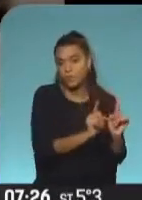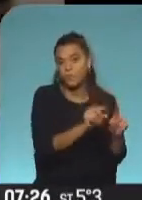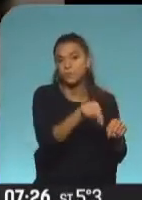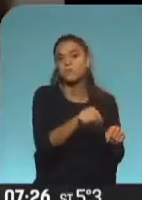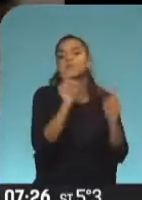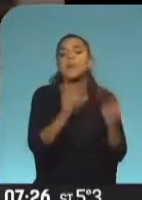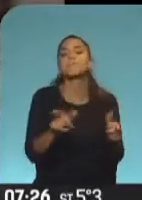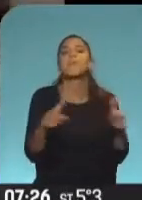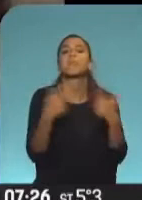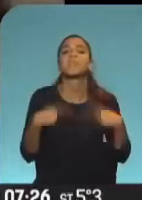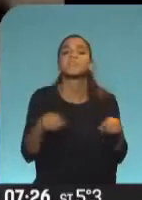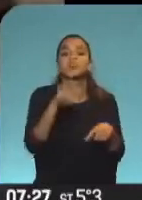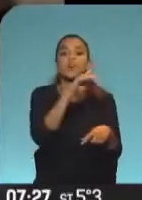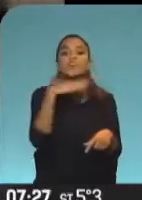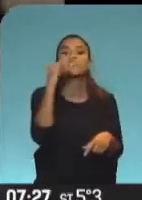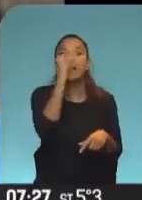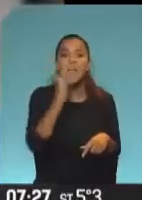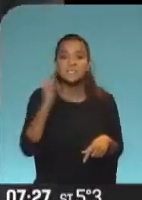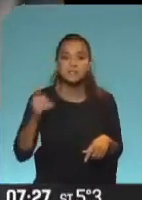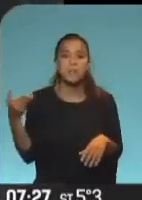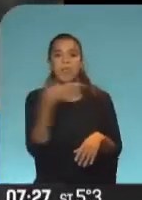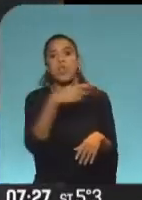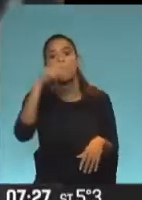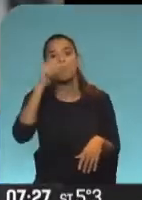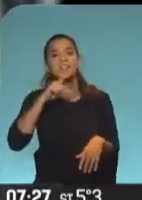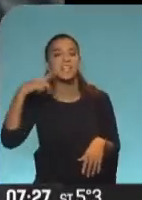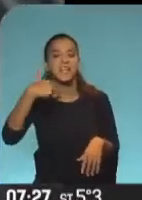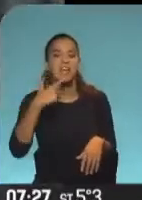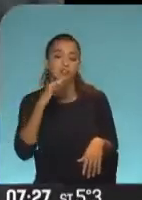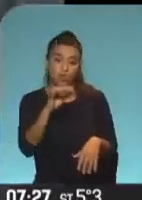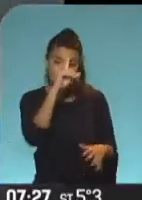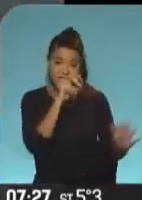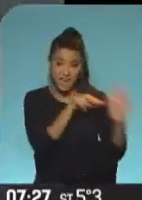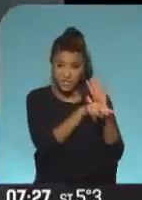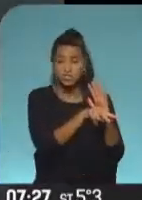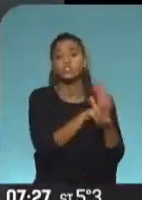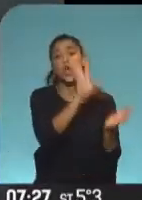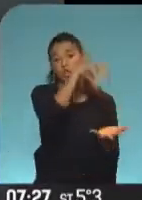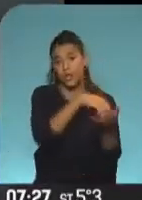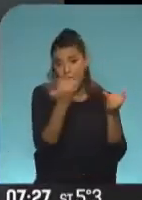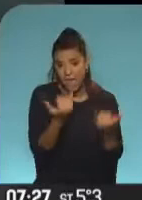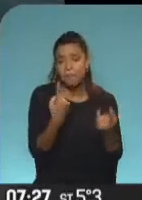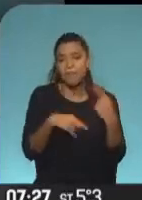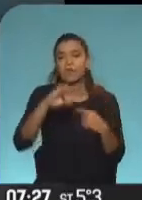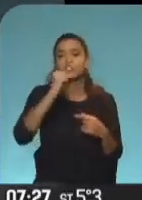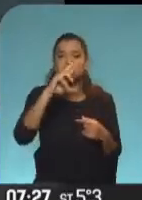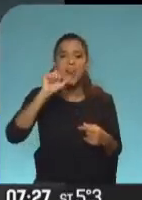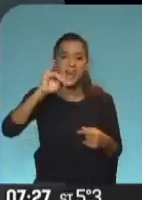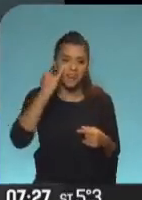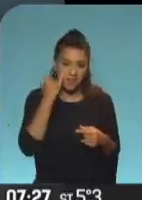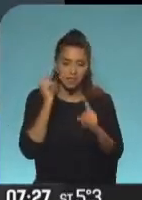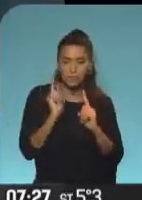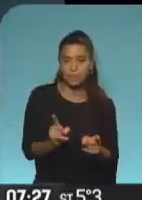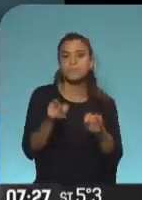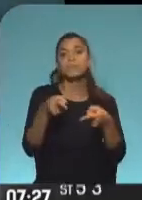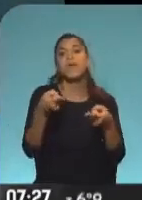de jazz a propuesta de Pettinato. Así que a pleno, más allá de la internación en el Instituto del Diagnóstico, Charlie sigue más vigente que nunca. Si